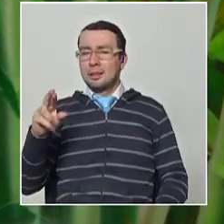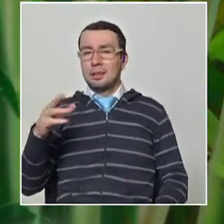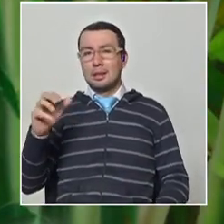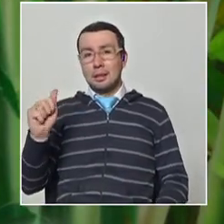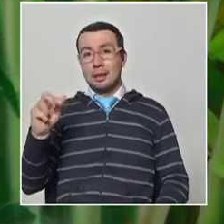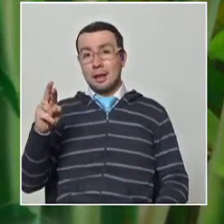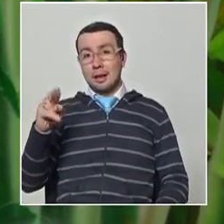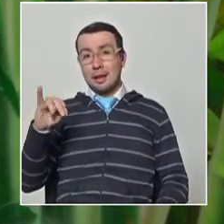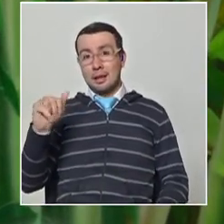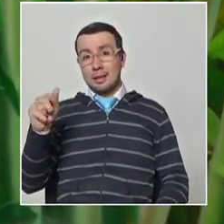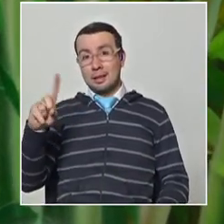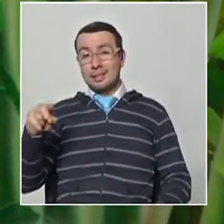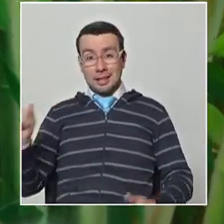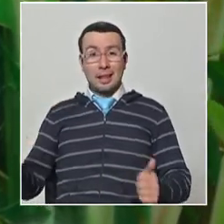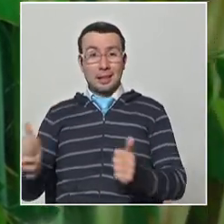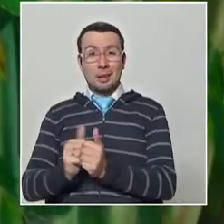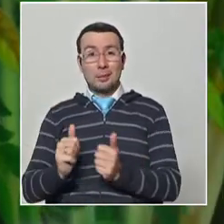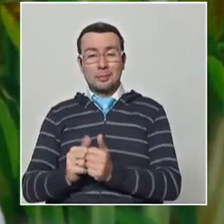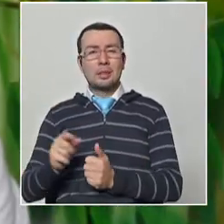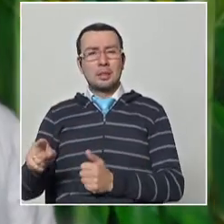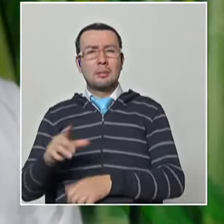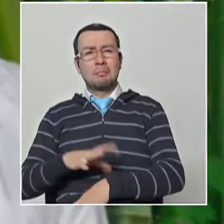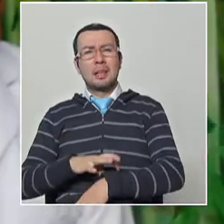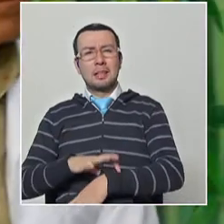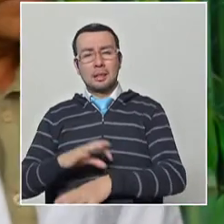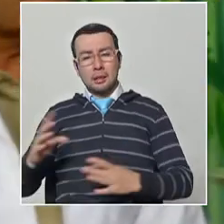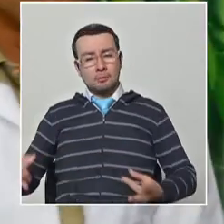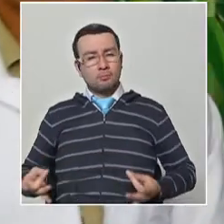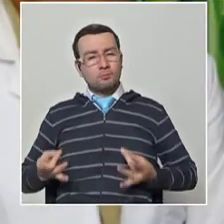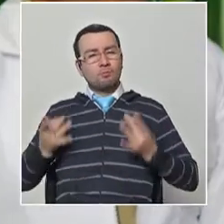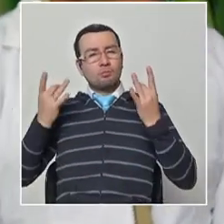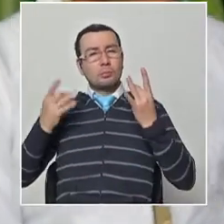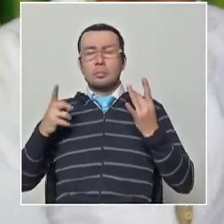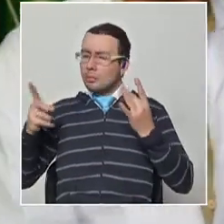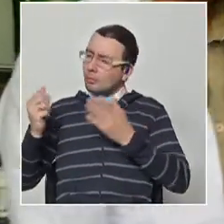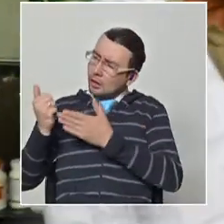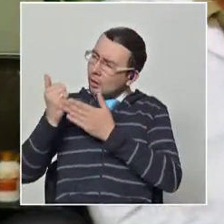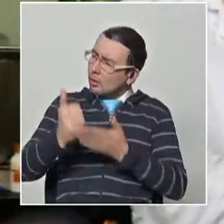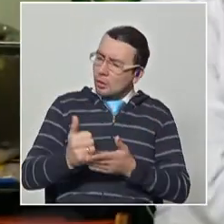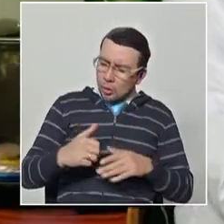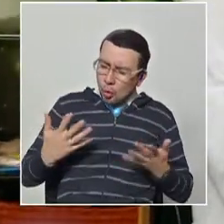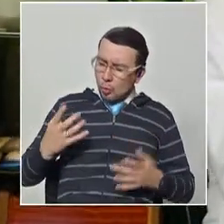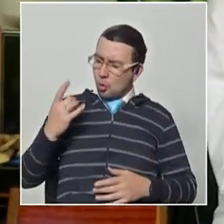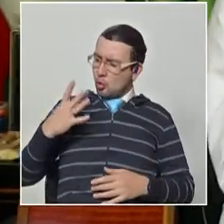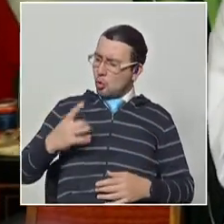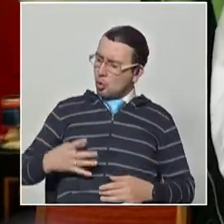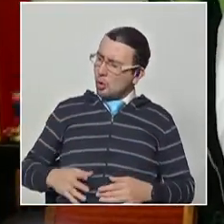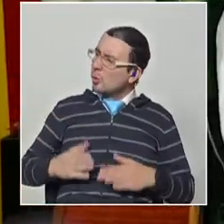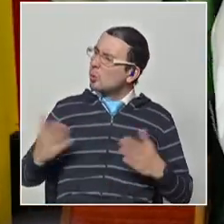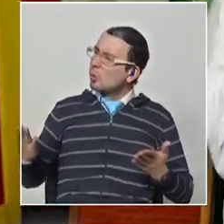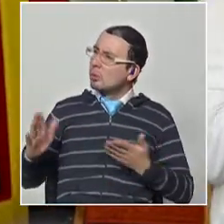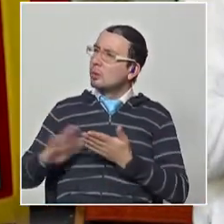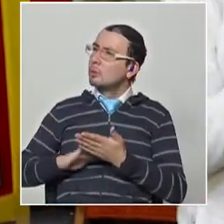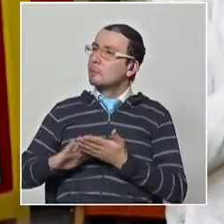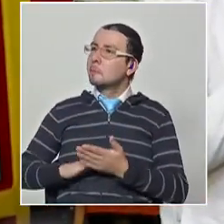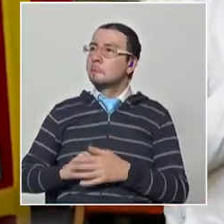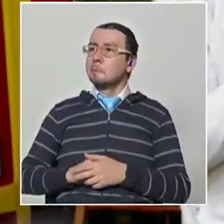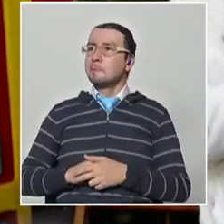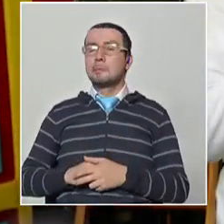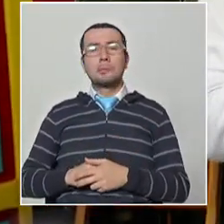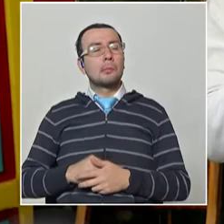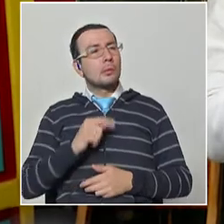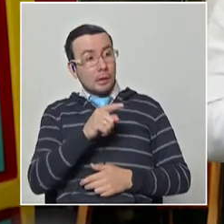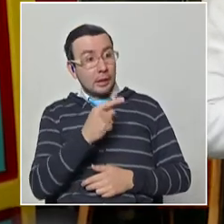acompañan nosotros en la parte de medicina ayurvédica en nutrición hablemos un poco esa parte del dolor es de articular inmediato lo interesante lo que usted